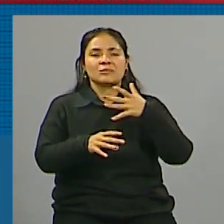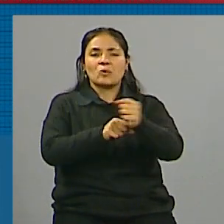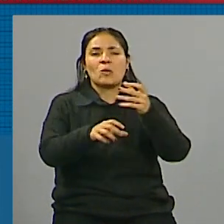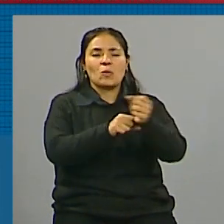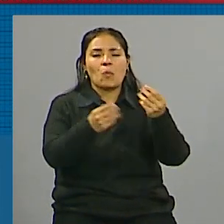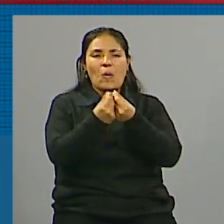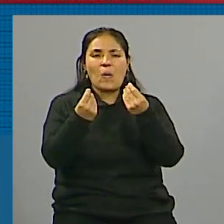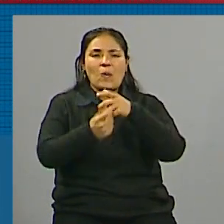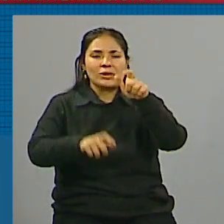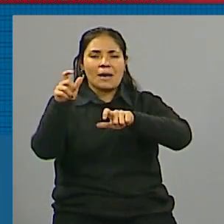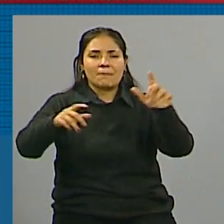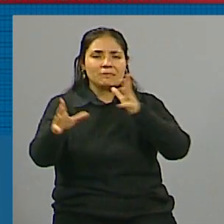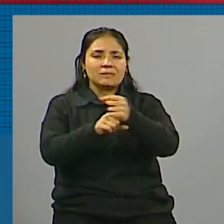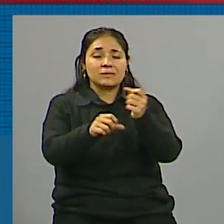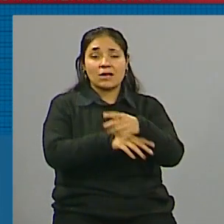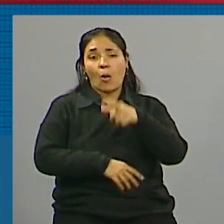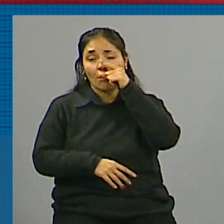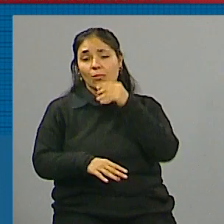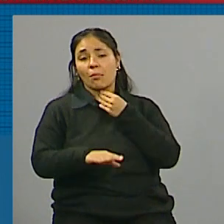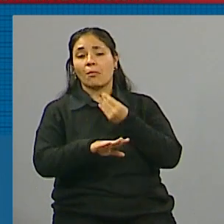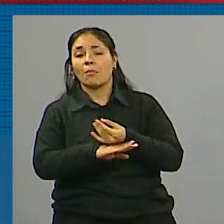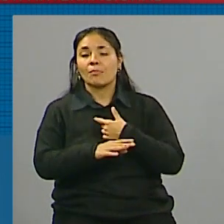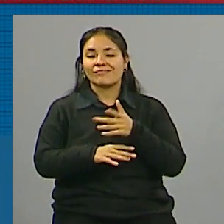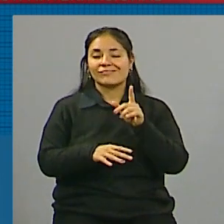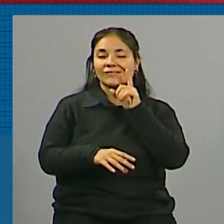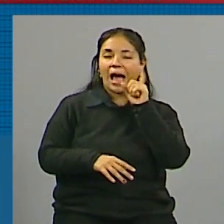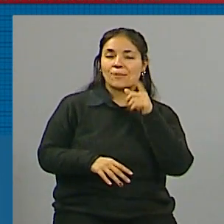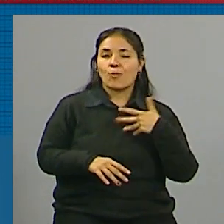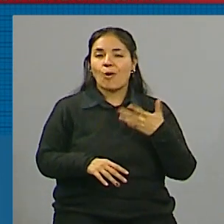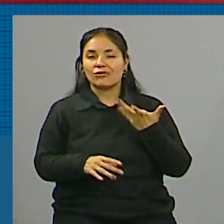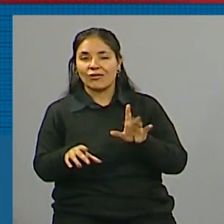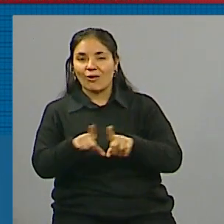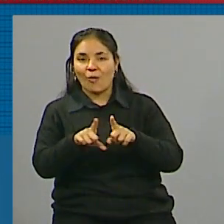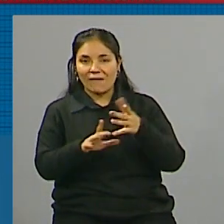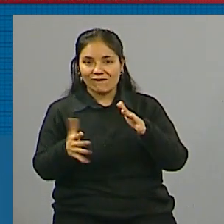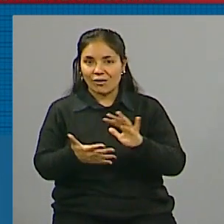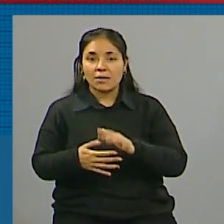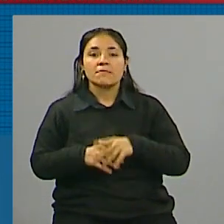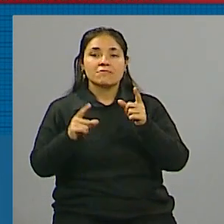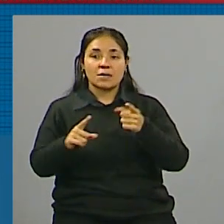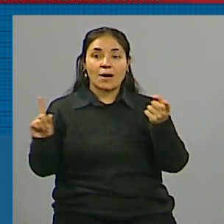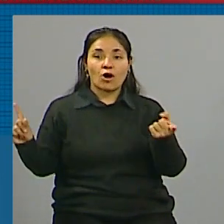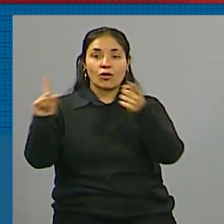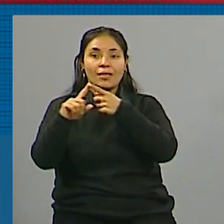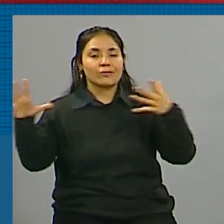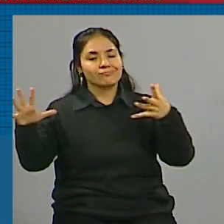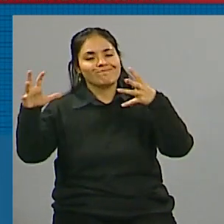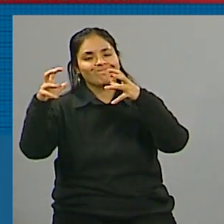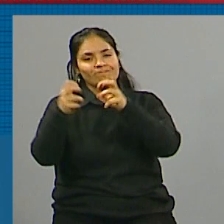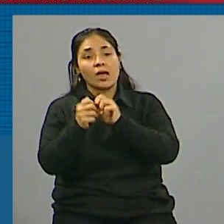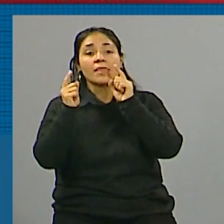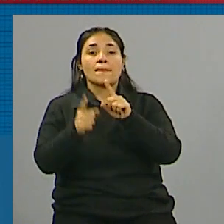entonces estamos en un proceso donde por un lado se sigue desgastando las relaciones, por otro lado hay actores que tratan de planificar